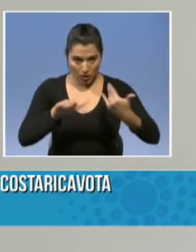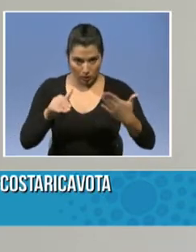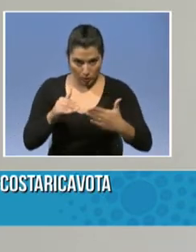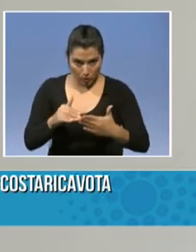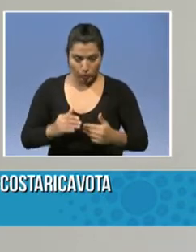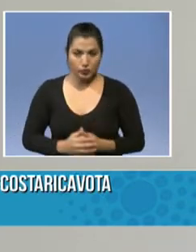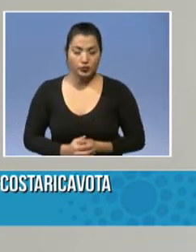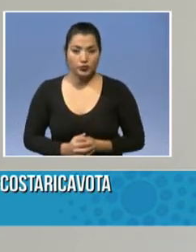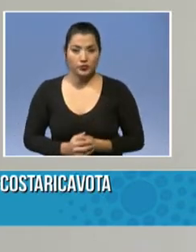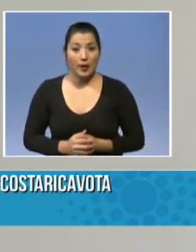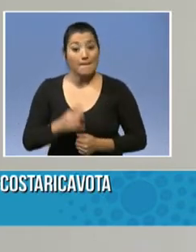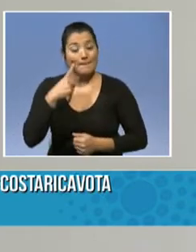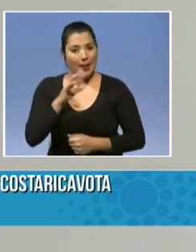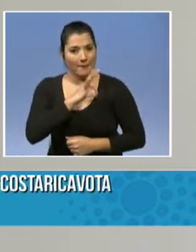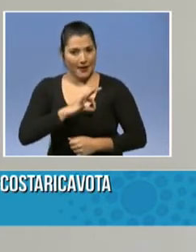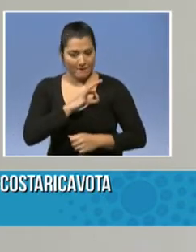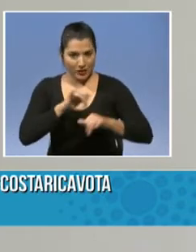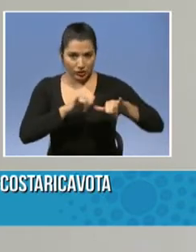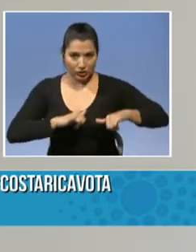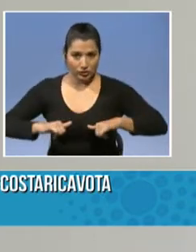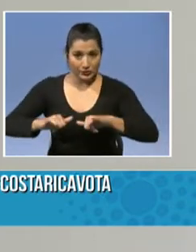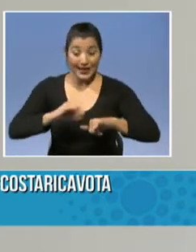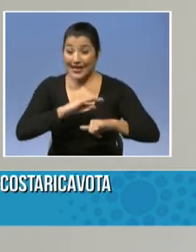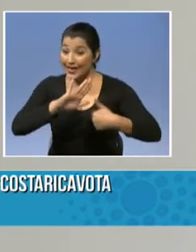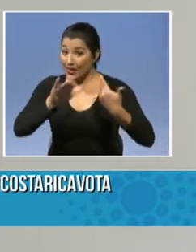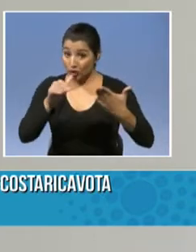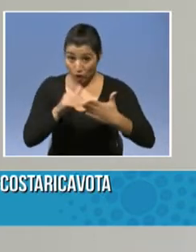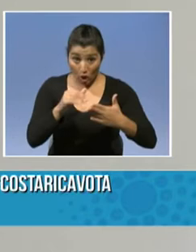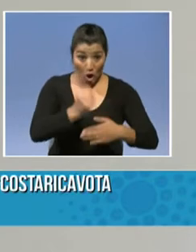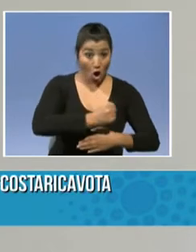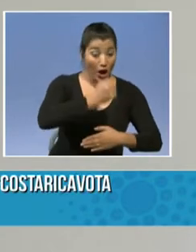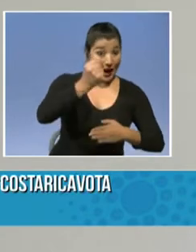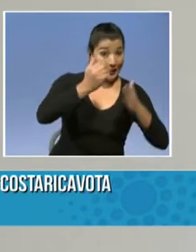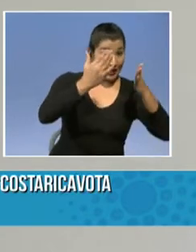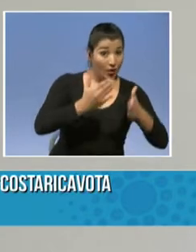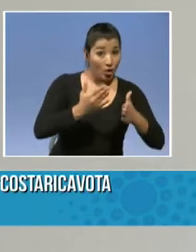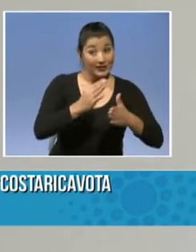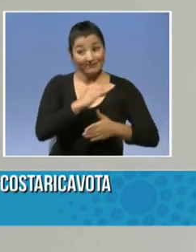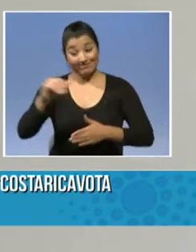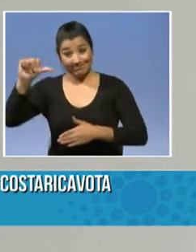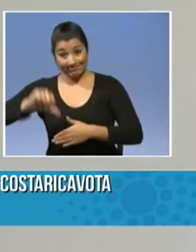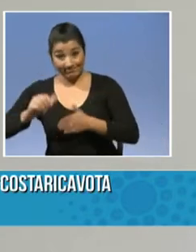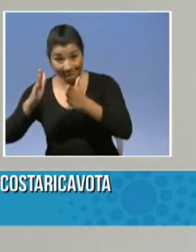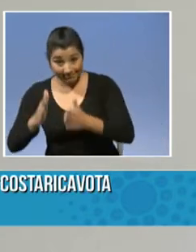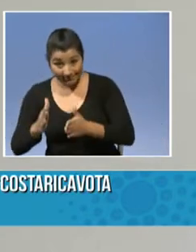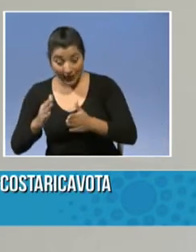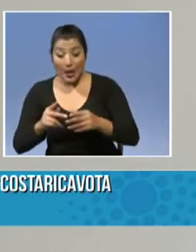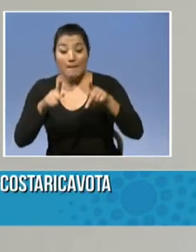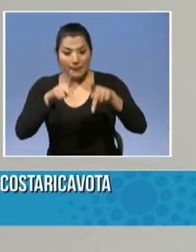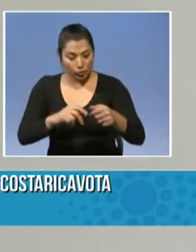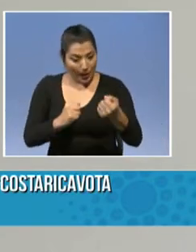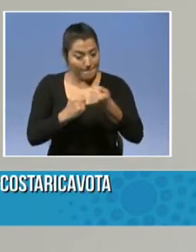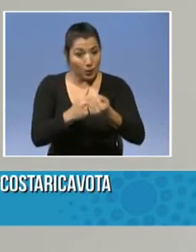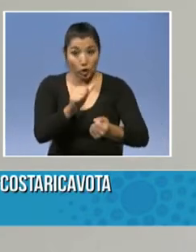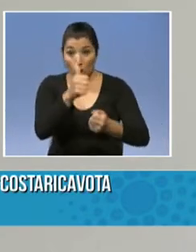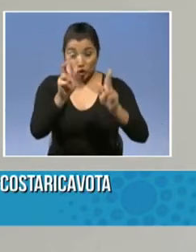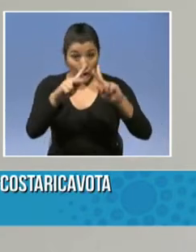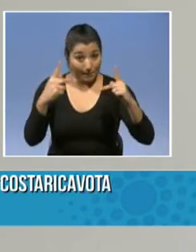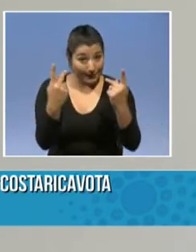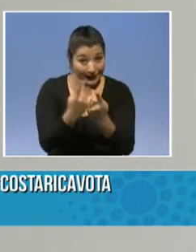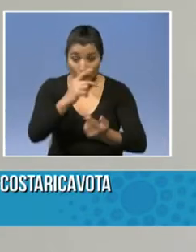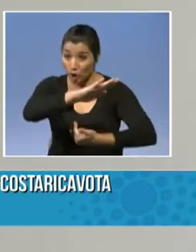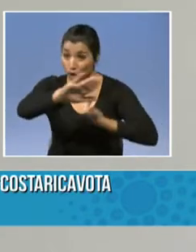Y todos, vencedores y vencidos, simpatizantes de otras fuerzas políticas e independientes,